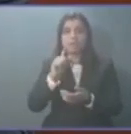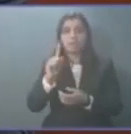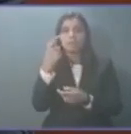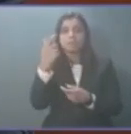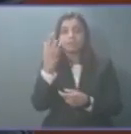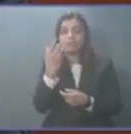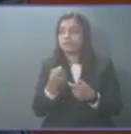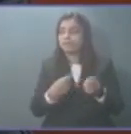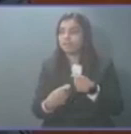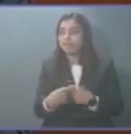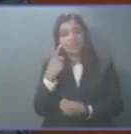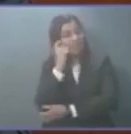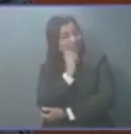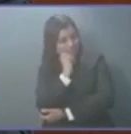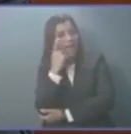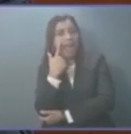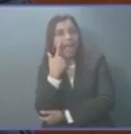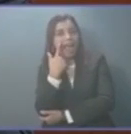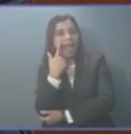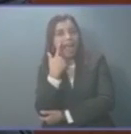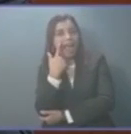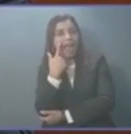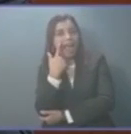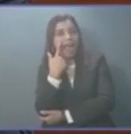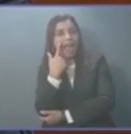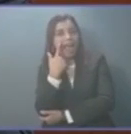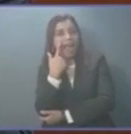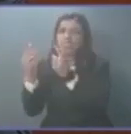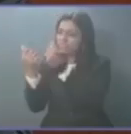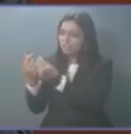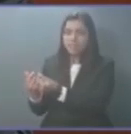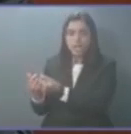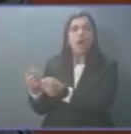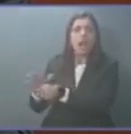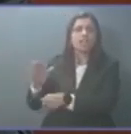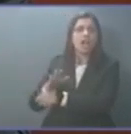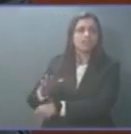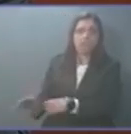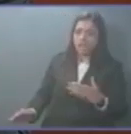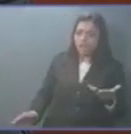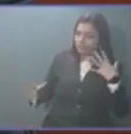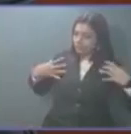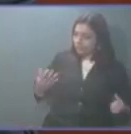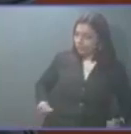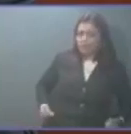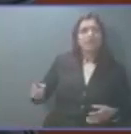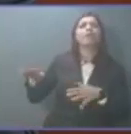Si el dinero alcanza cuando nadie roba, ¿por qué no hay pisto en las arcas del Estado? Es la pregunta,